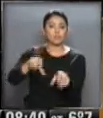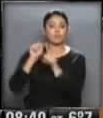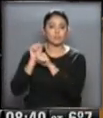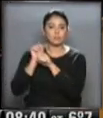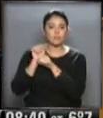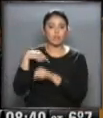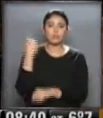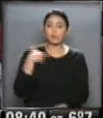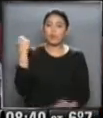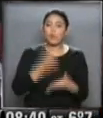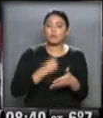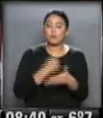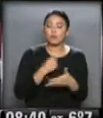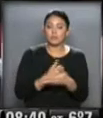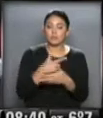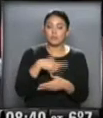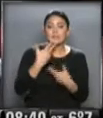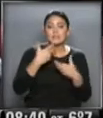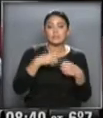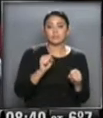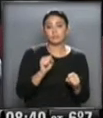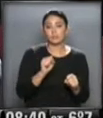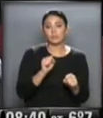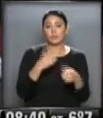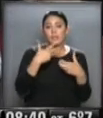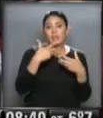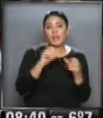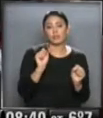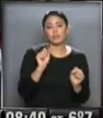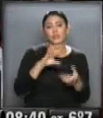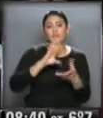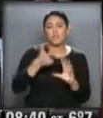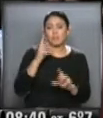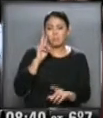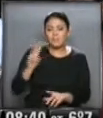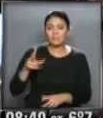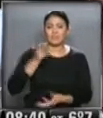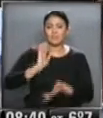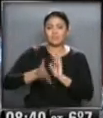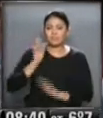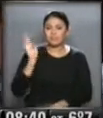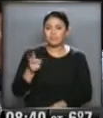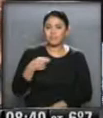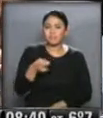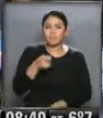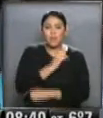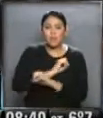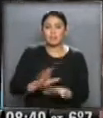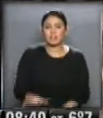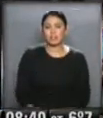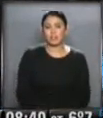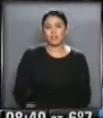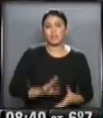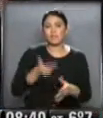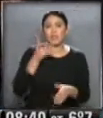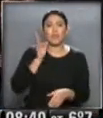hemos encontrado el uso de torturas atroces, degradantes, humillantes,